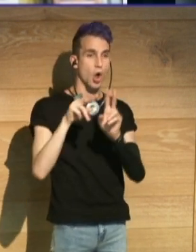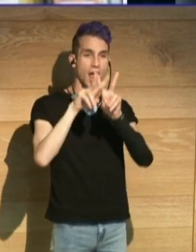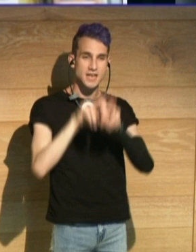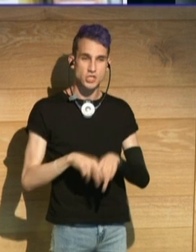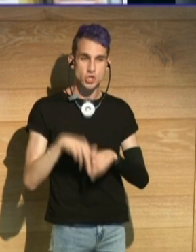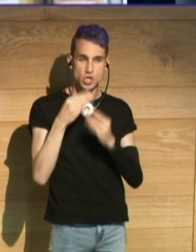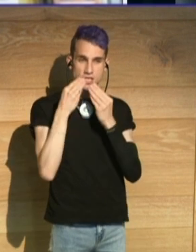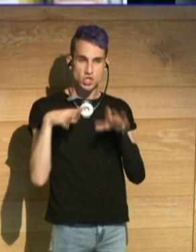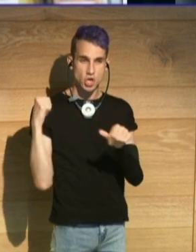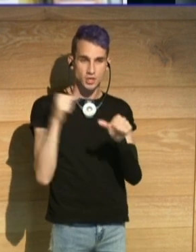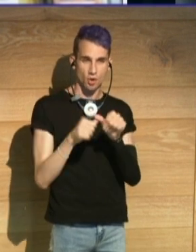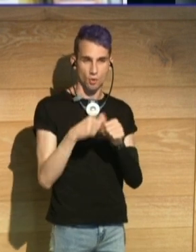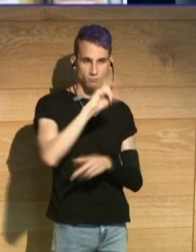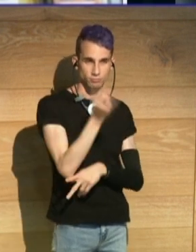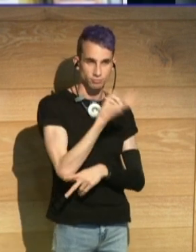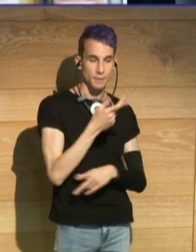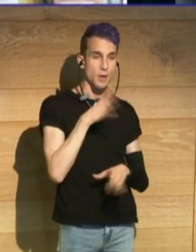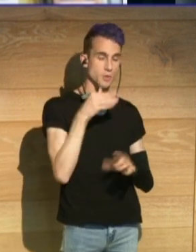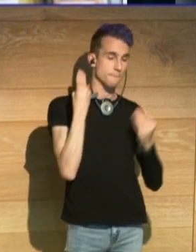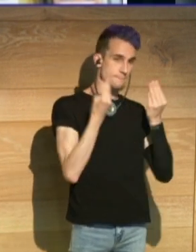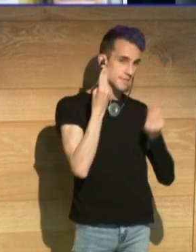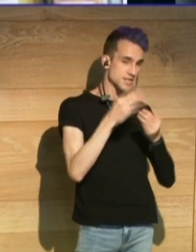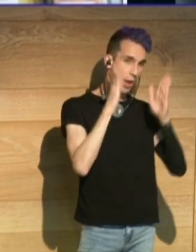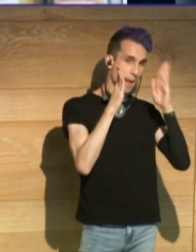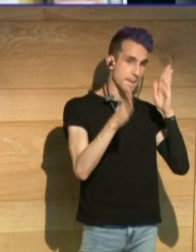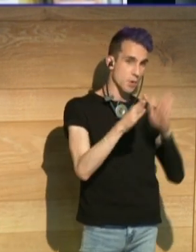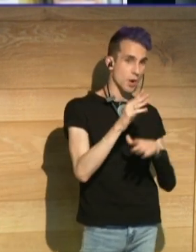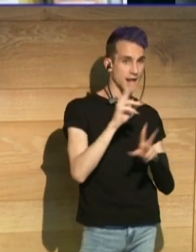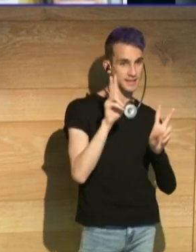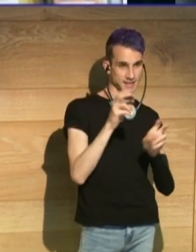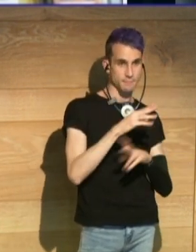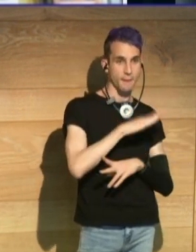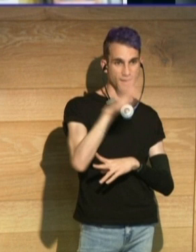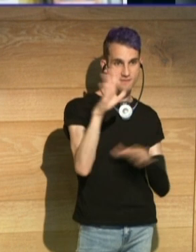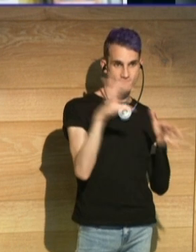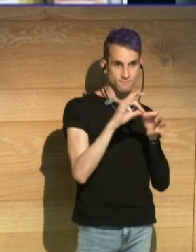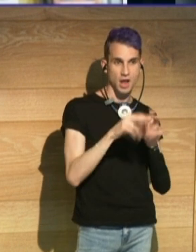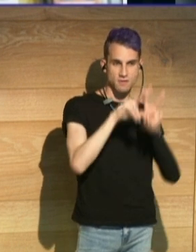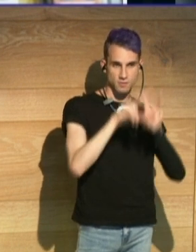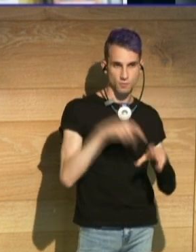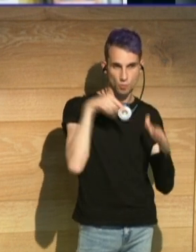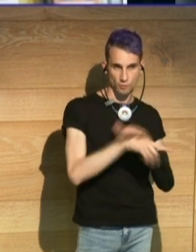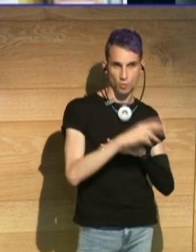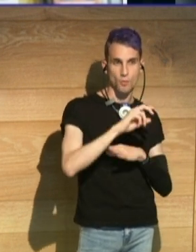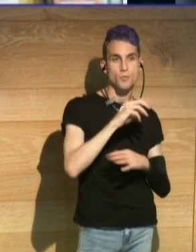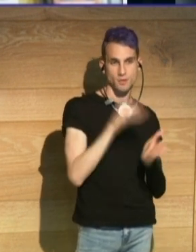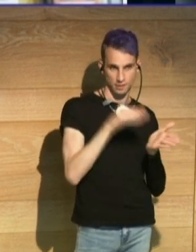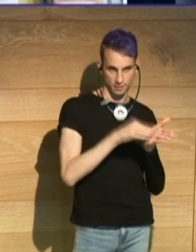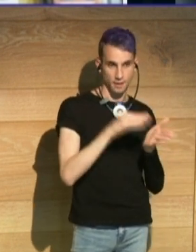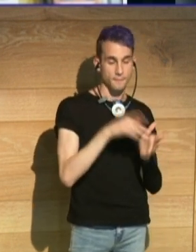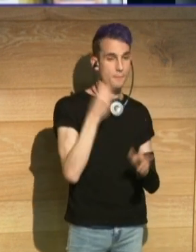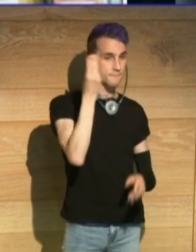historia italiana que ha sido más estudiado como el fascismo, pero creo que nadie nadie ha